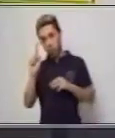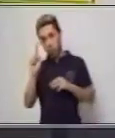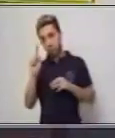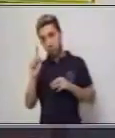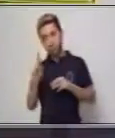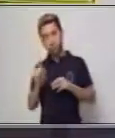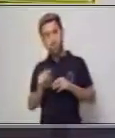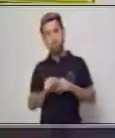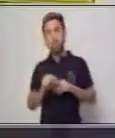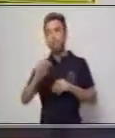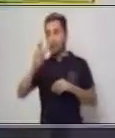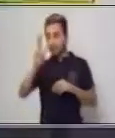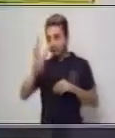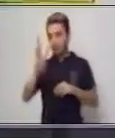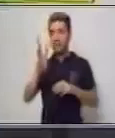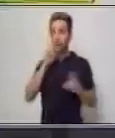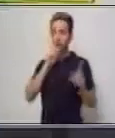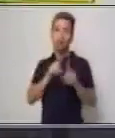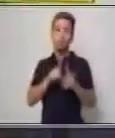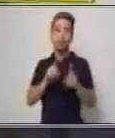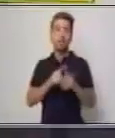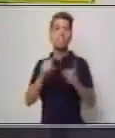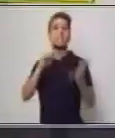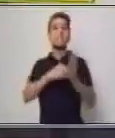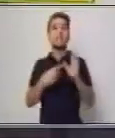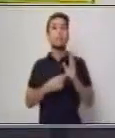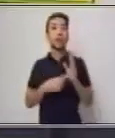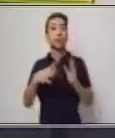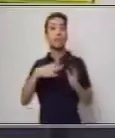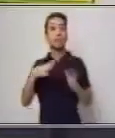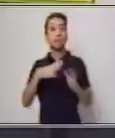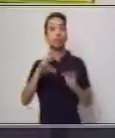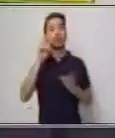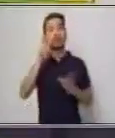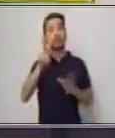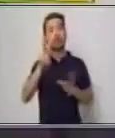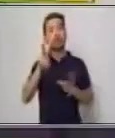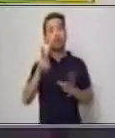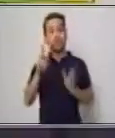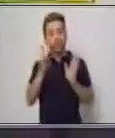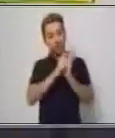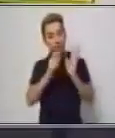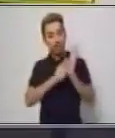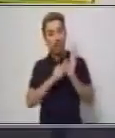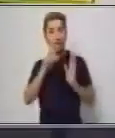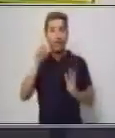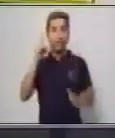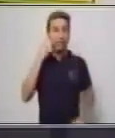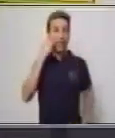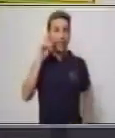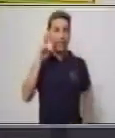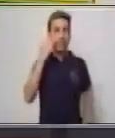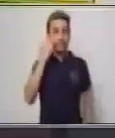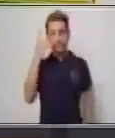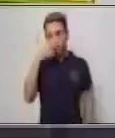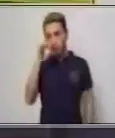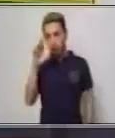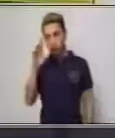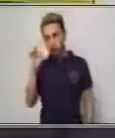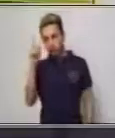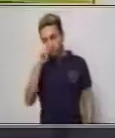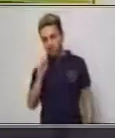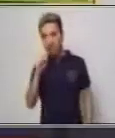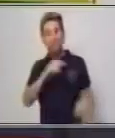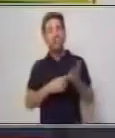y el 3. ¿Qué significa? Que tenemos dos divisores. ¿Será número primo o será número compuesto?